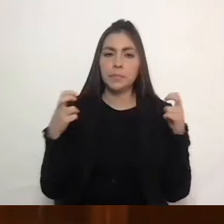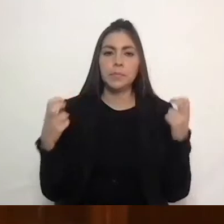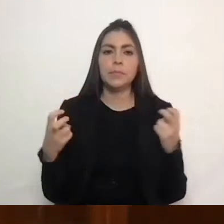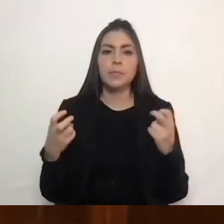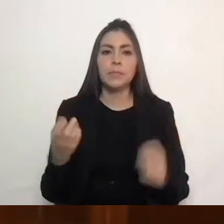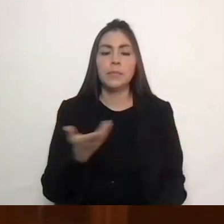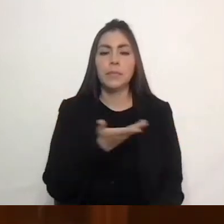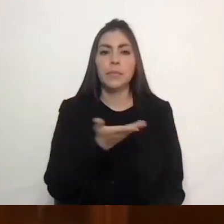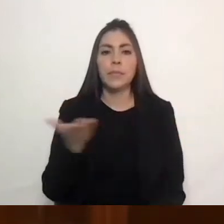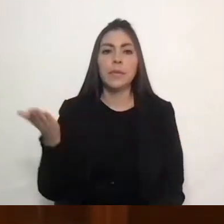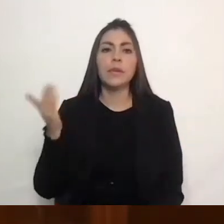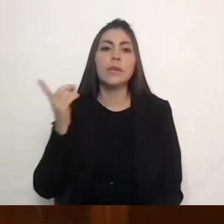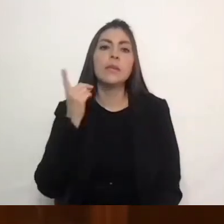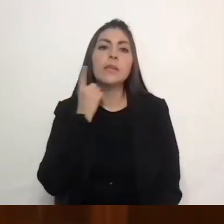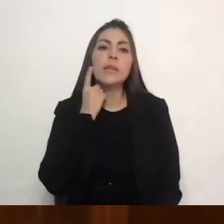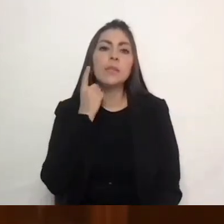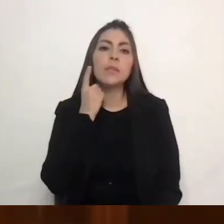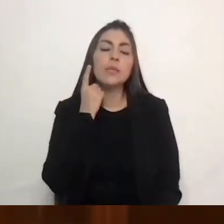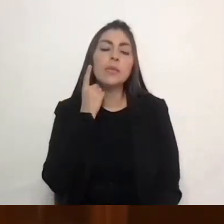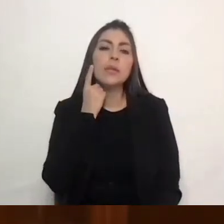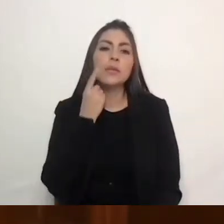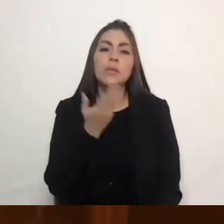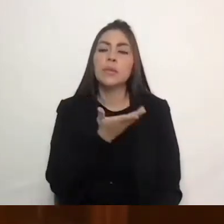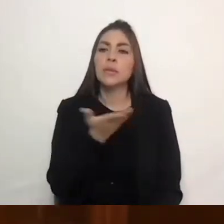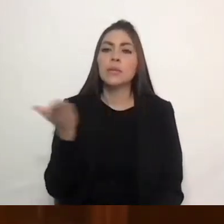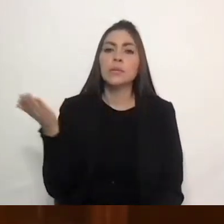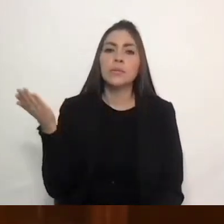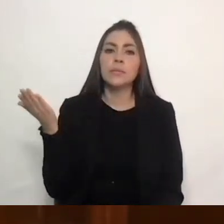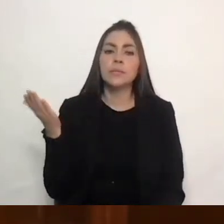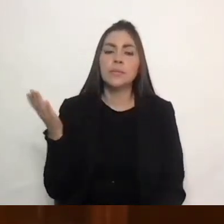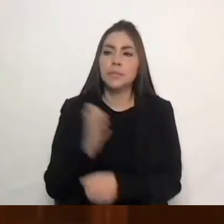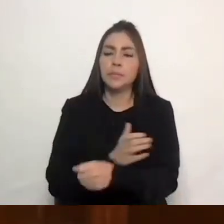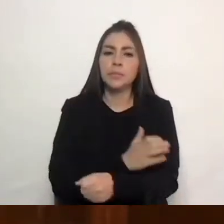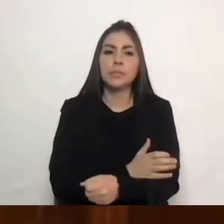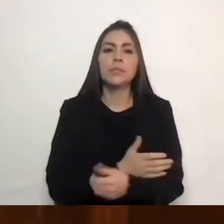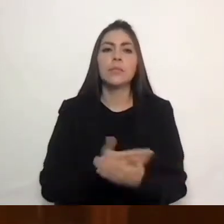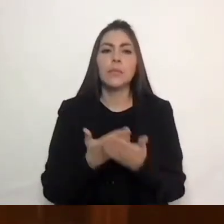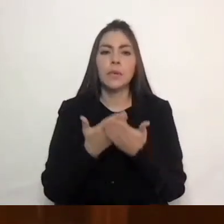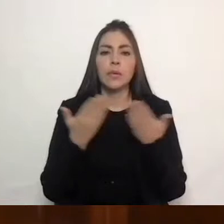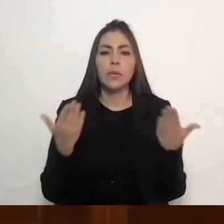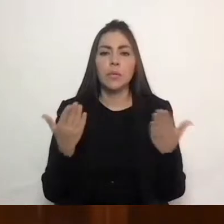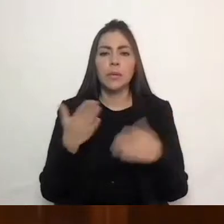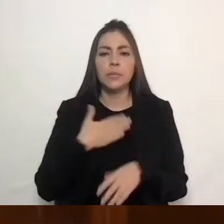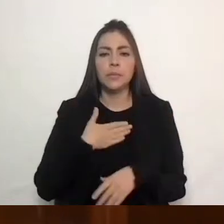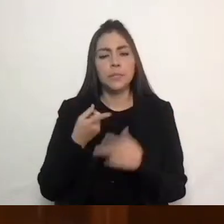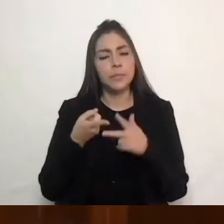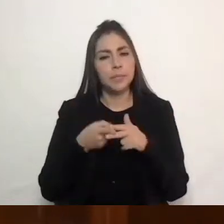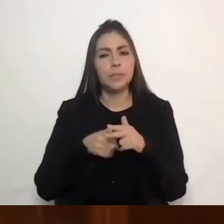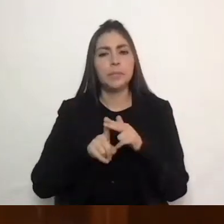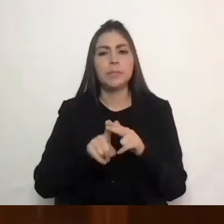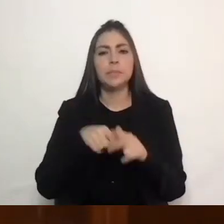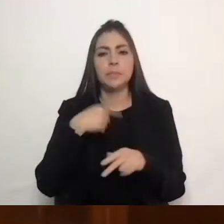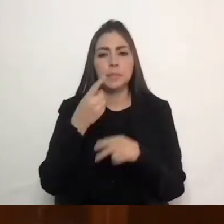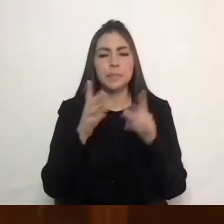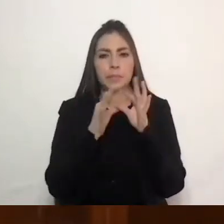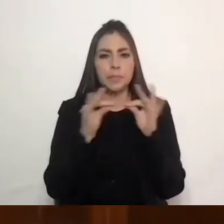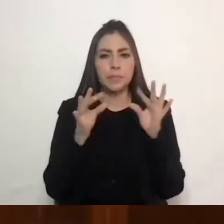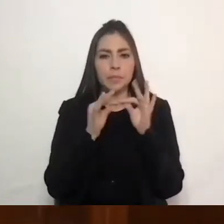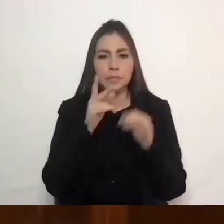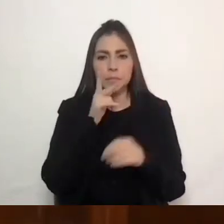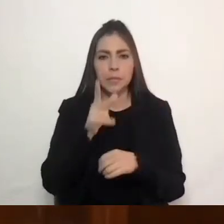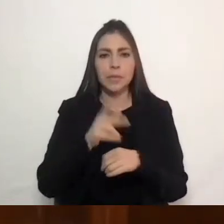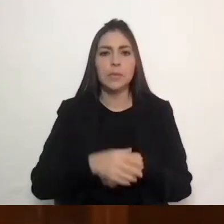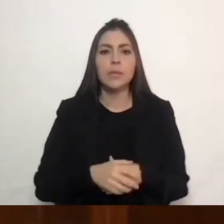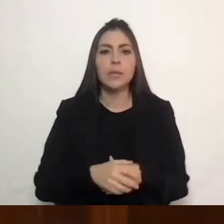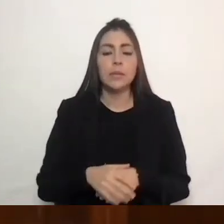diputados que nos honran, quiero iniciar con estas palabras. La grandeza de los